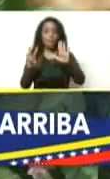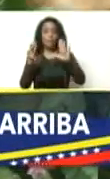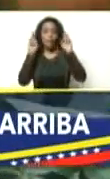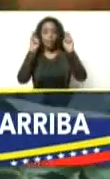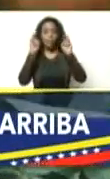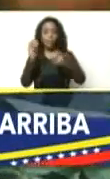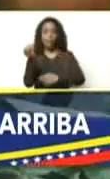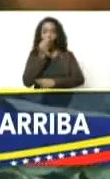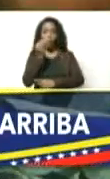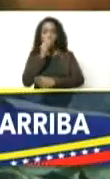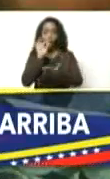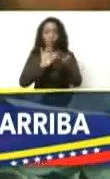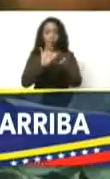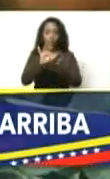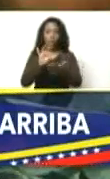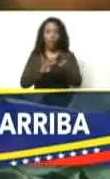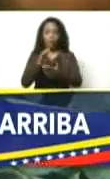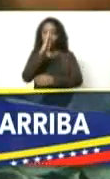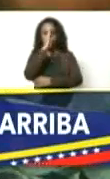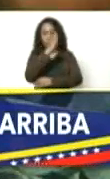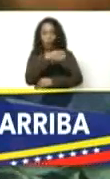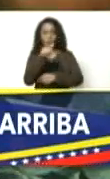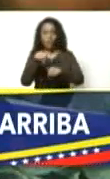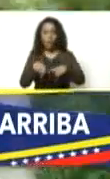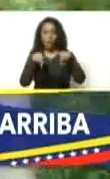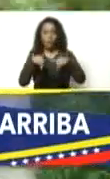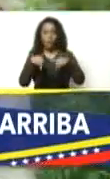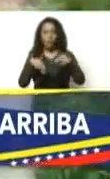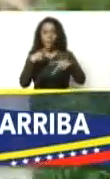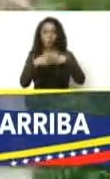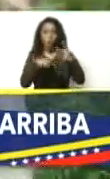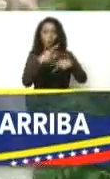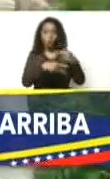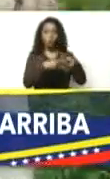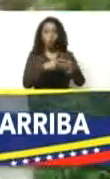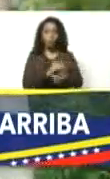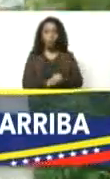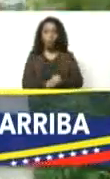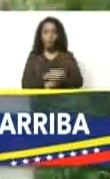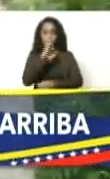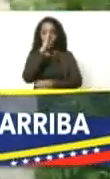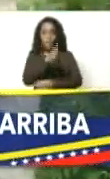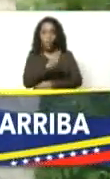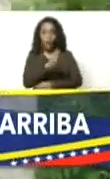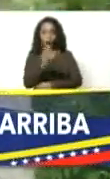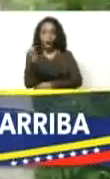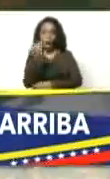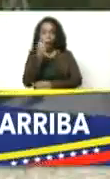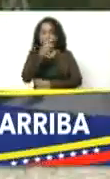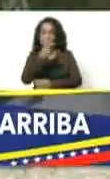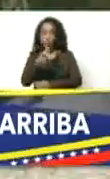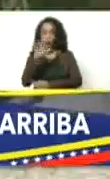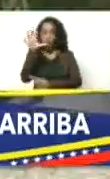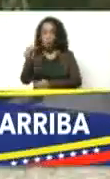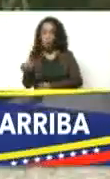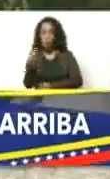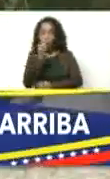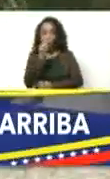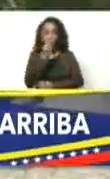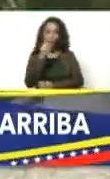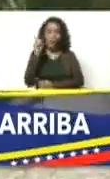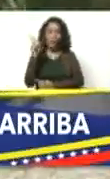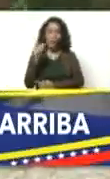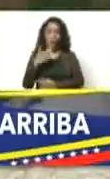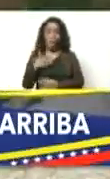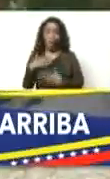rubros estratégicos que van directo desde acá, desde el productor, directamente al consumidor. Así que, presidente, aquí a mi